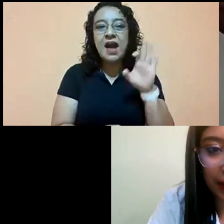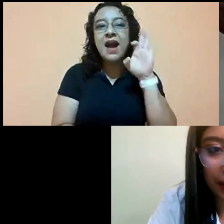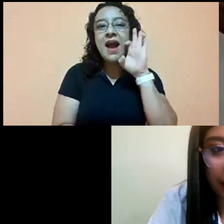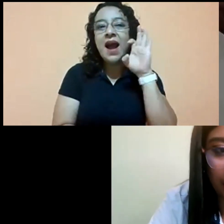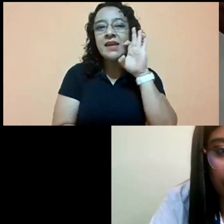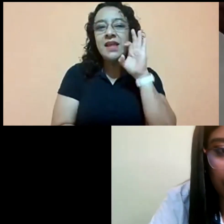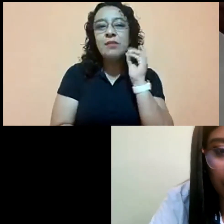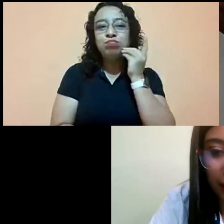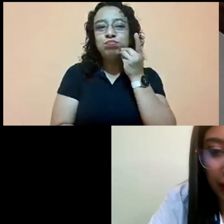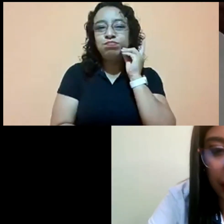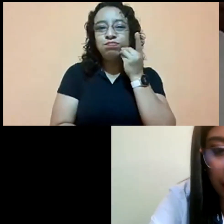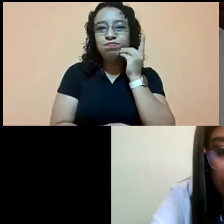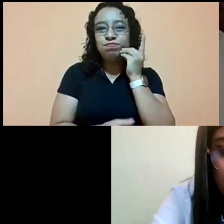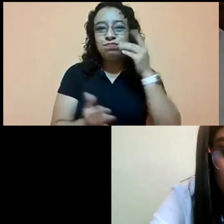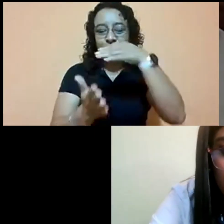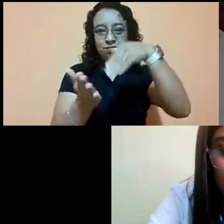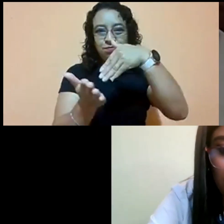Licara.